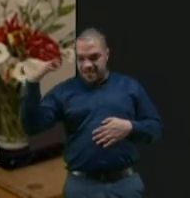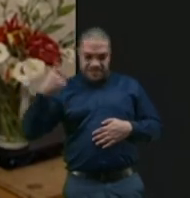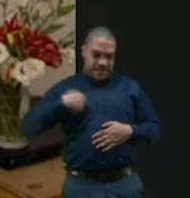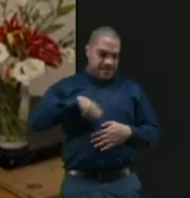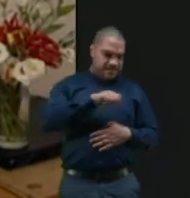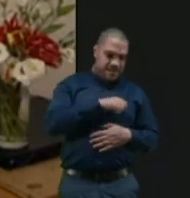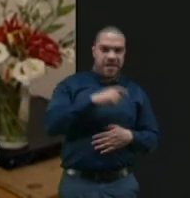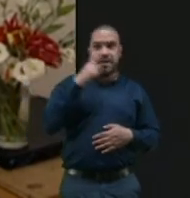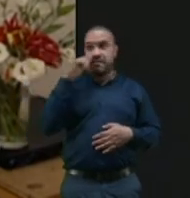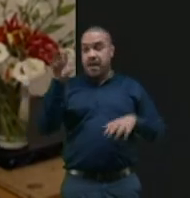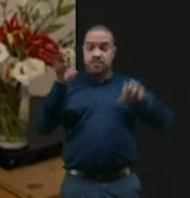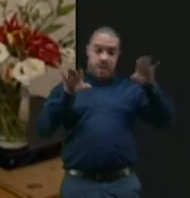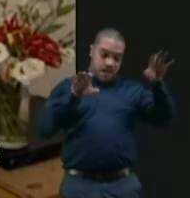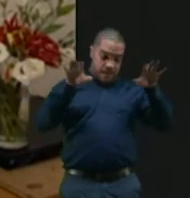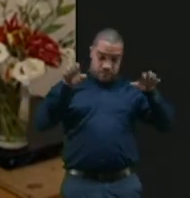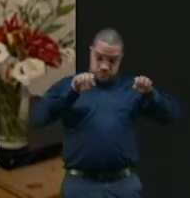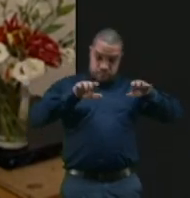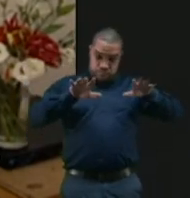el